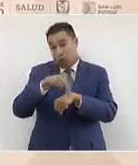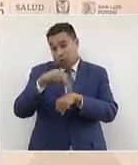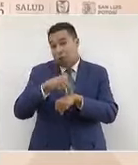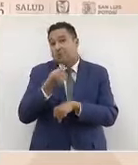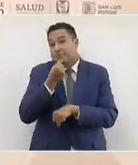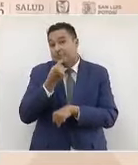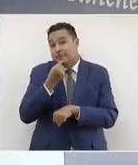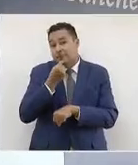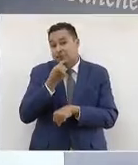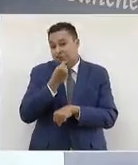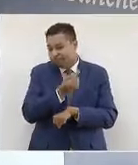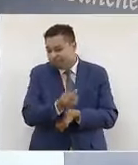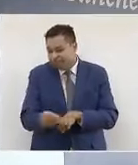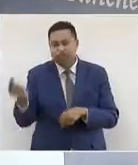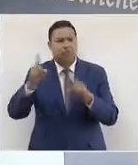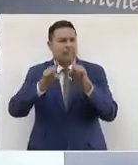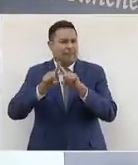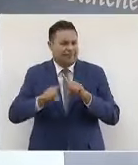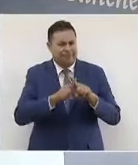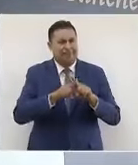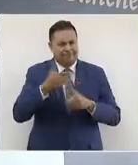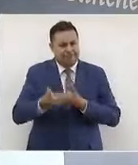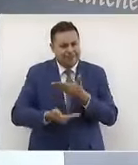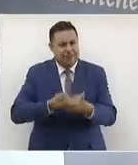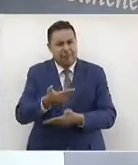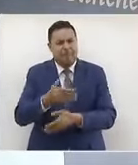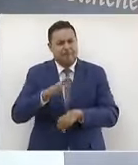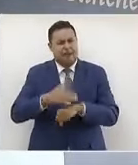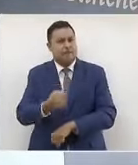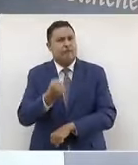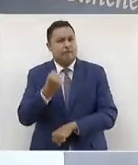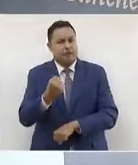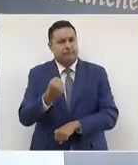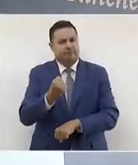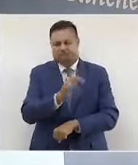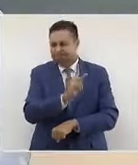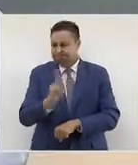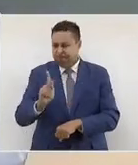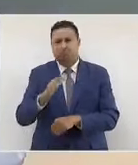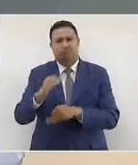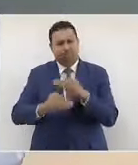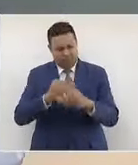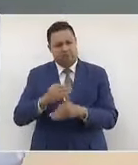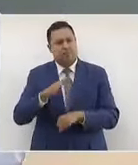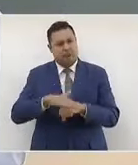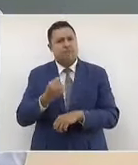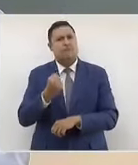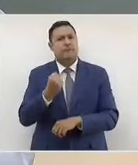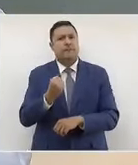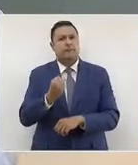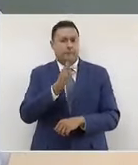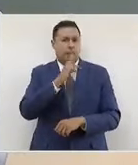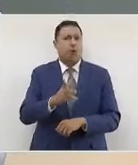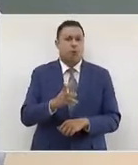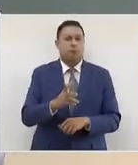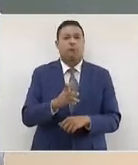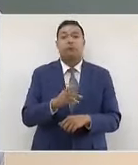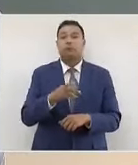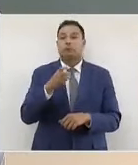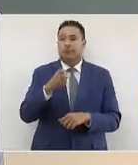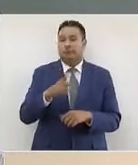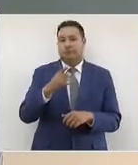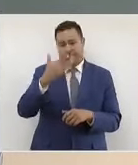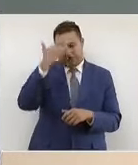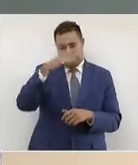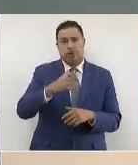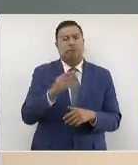como fortalecer todos los servicios sin excepción. Estamos convencidos que es necesario este